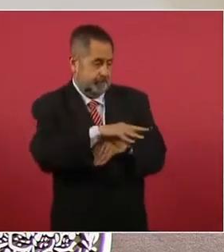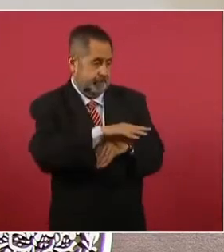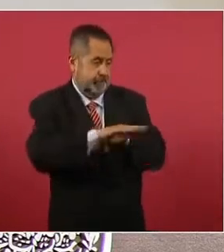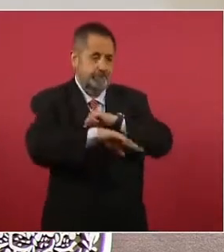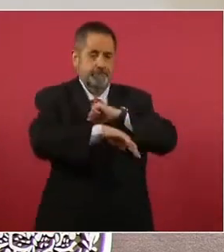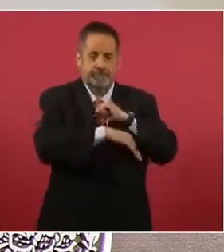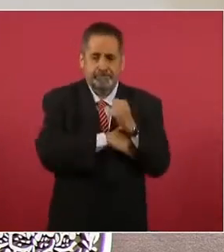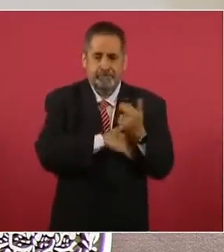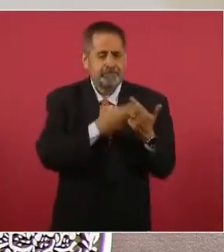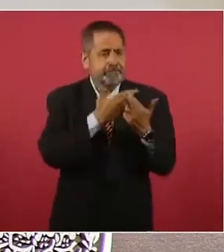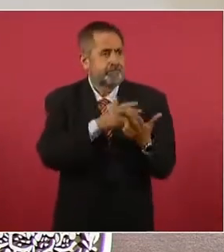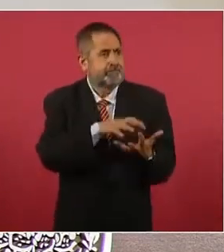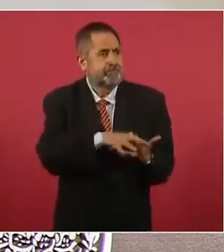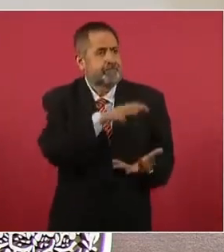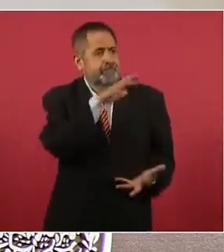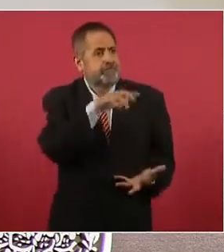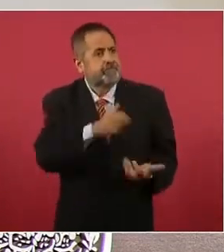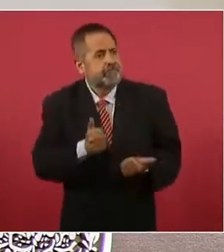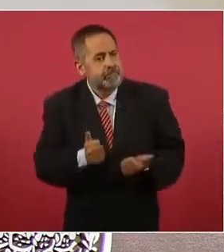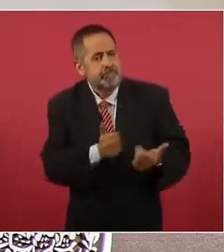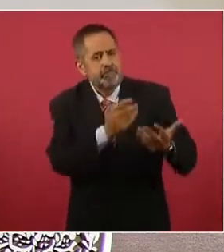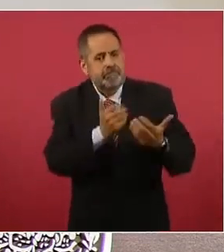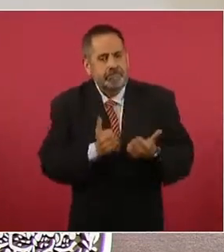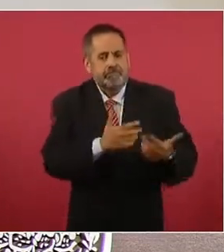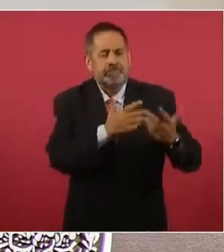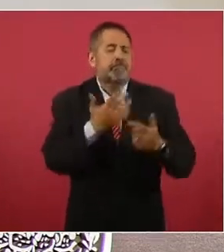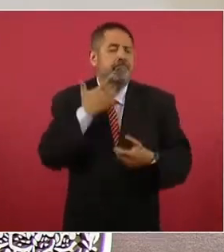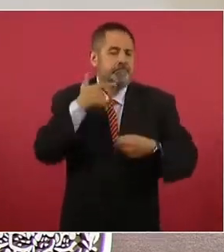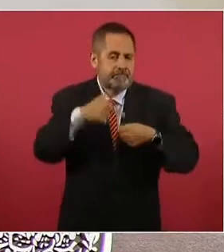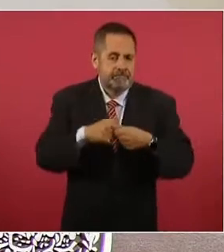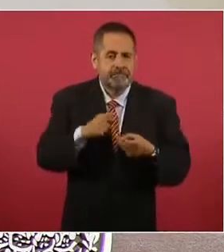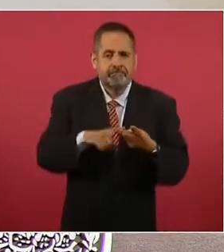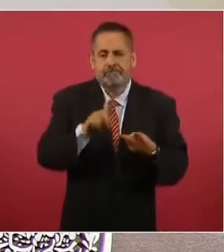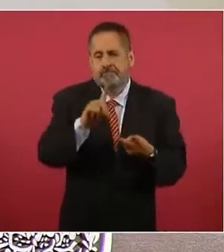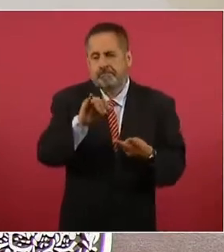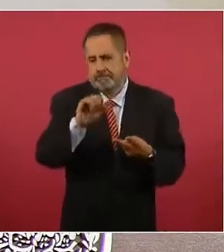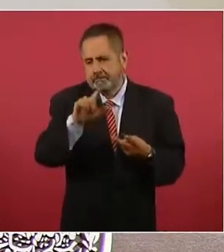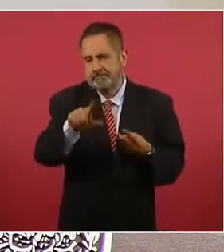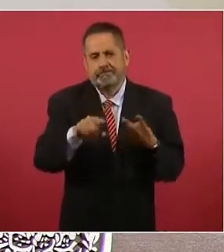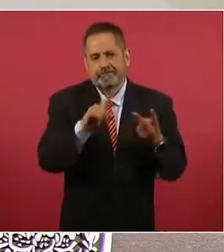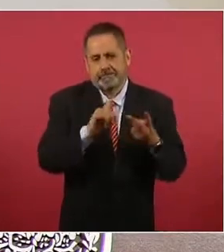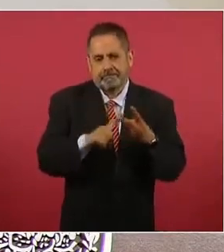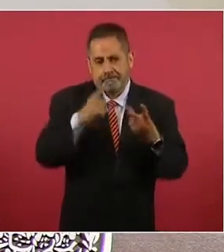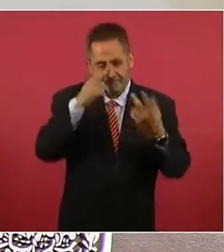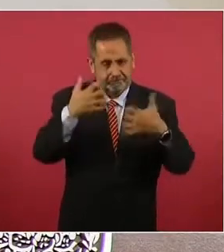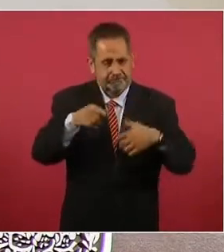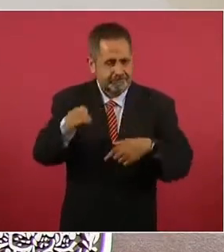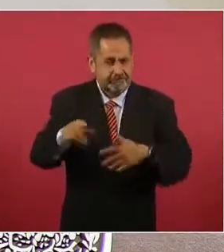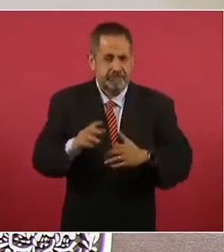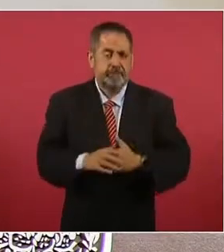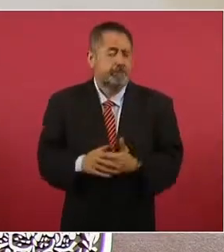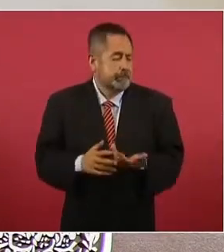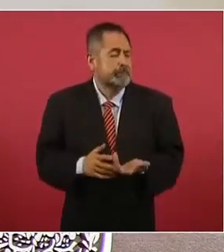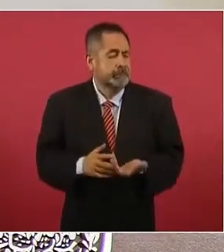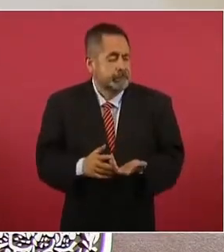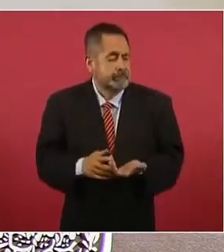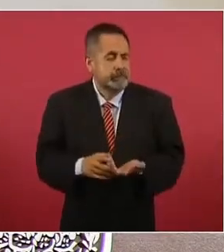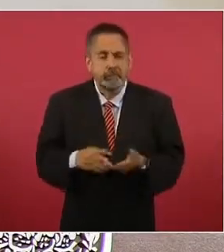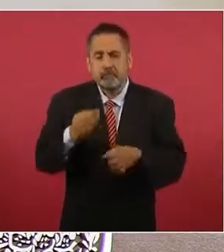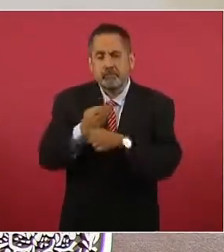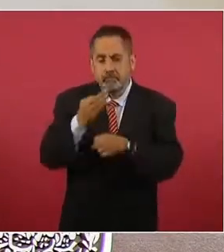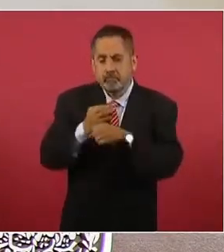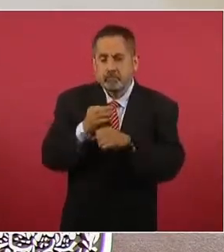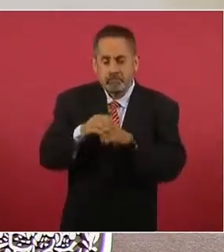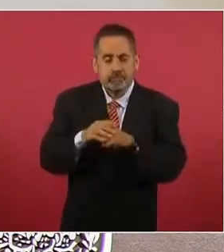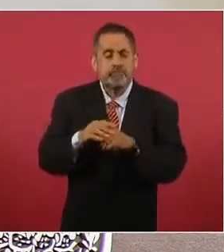producto, en este caso gasolina y diésel principalmente, que es para lo que está. Entonces, lo que sigue es